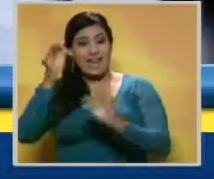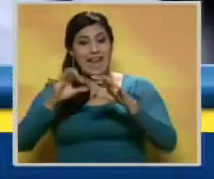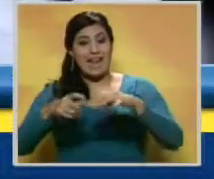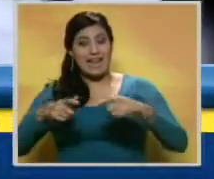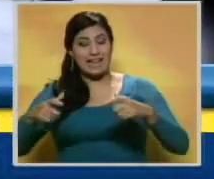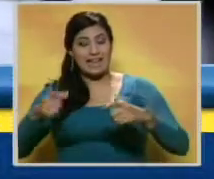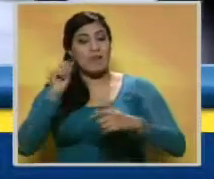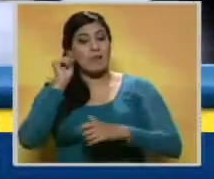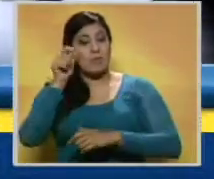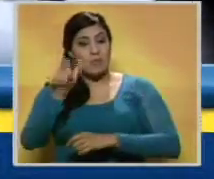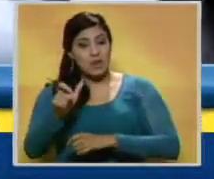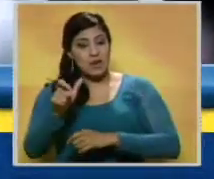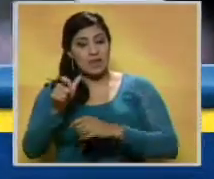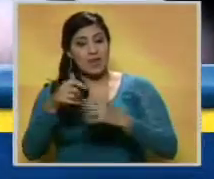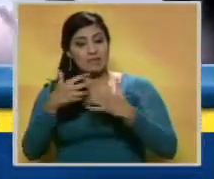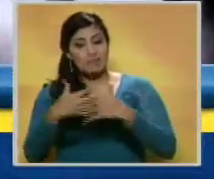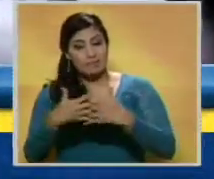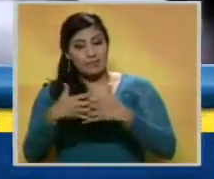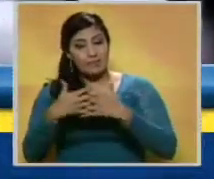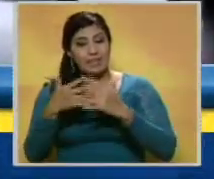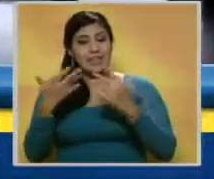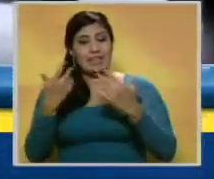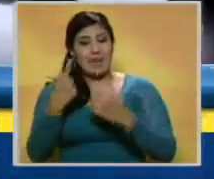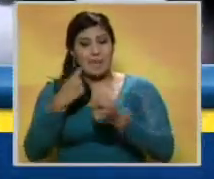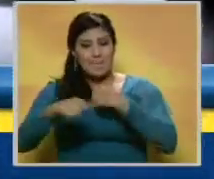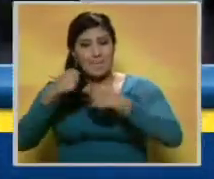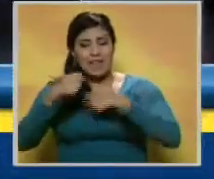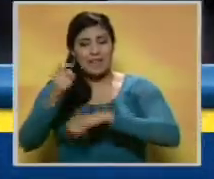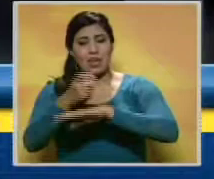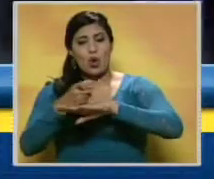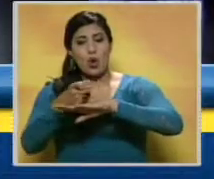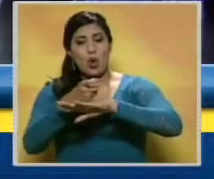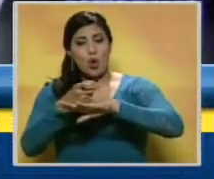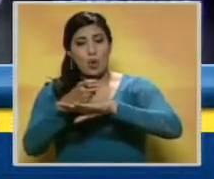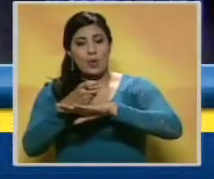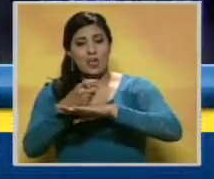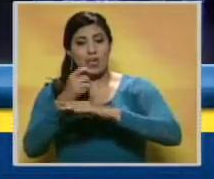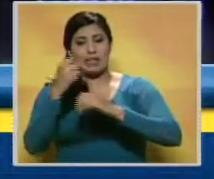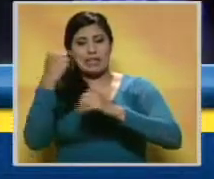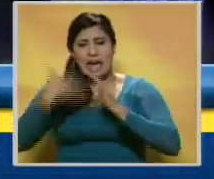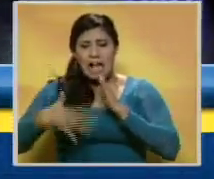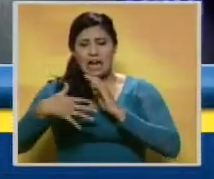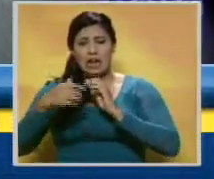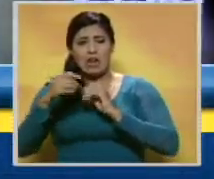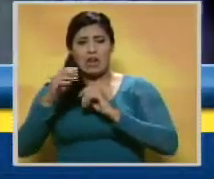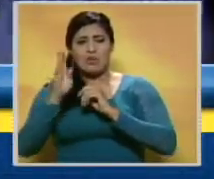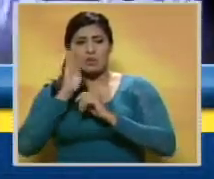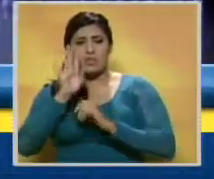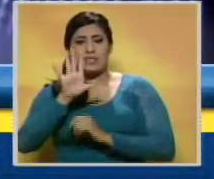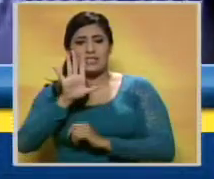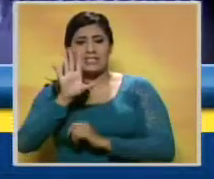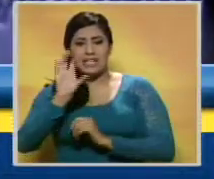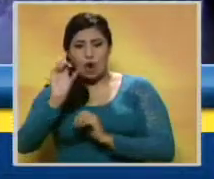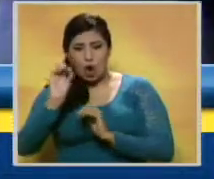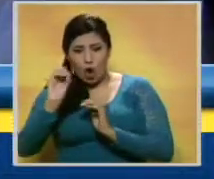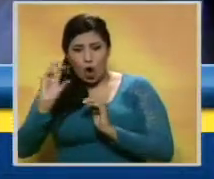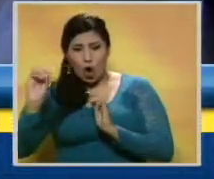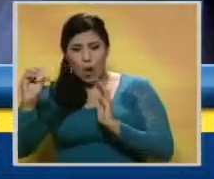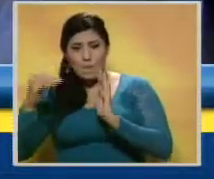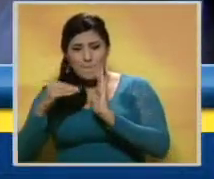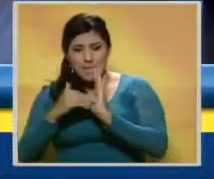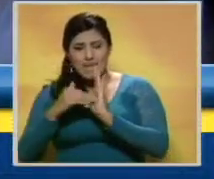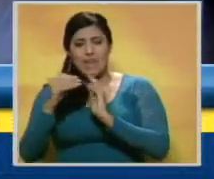se estima que la empresa Astropharma vendió al gobierno medicamentos sobrevalorados en un